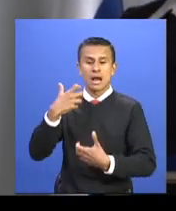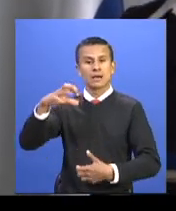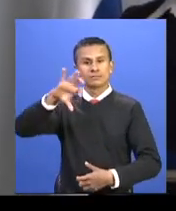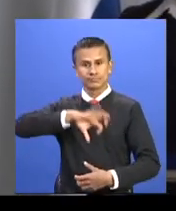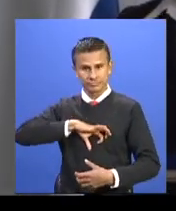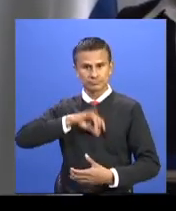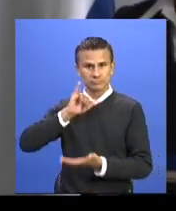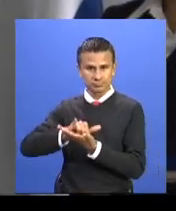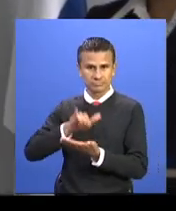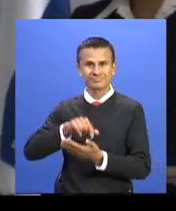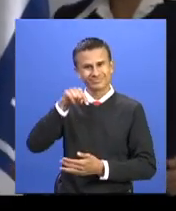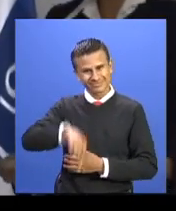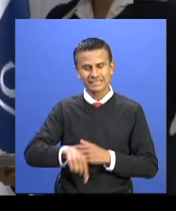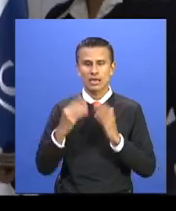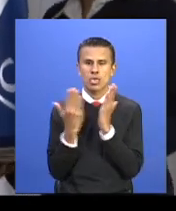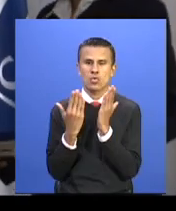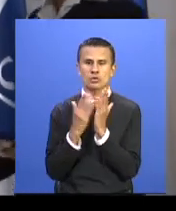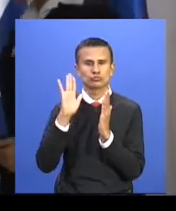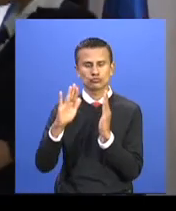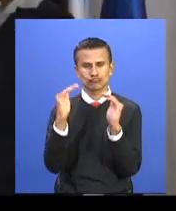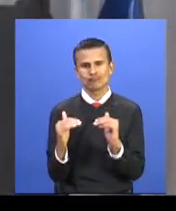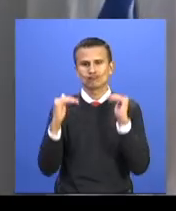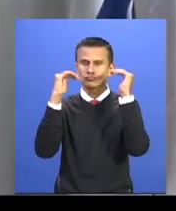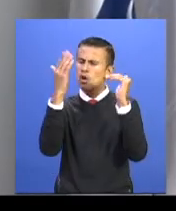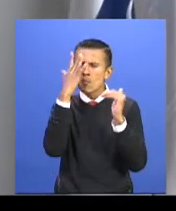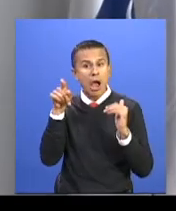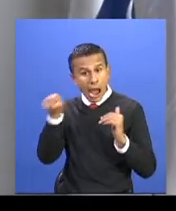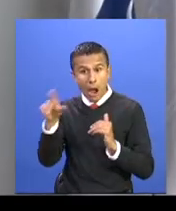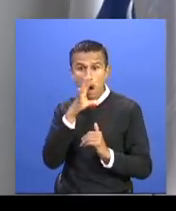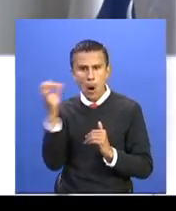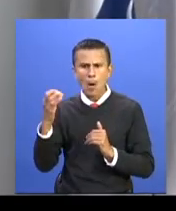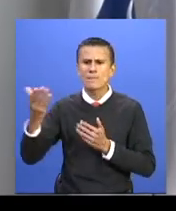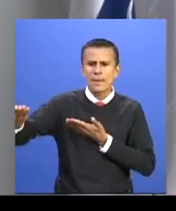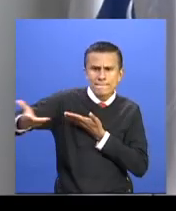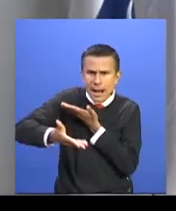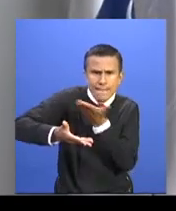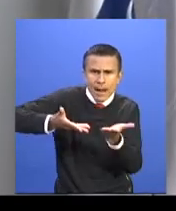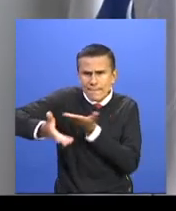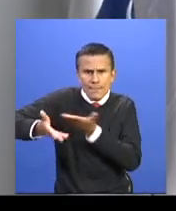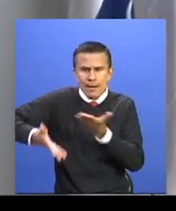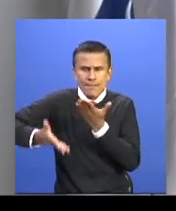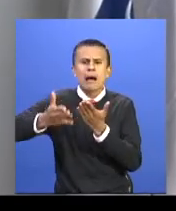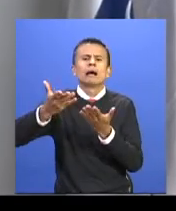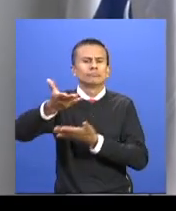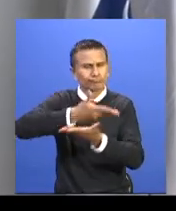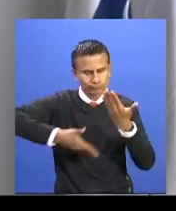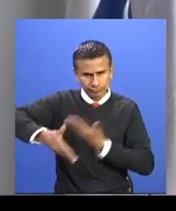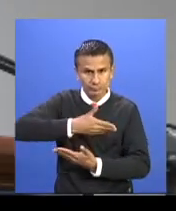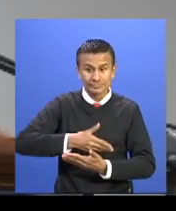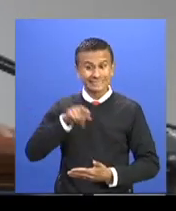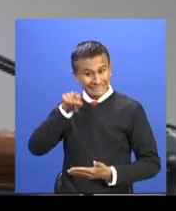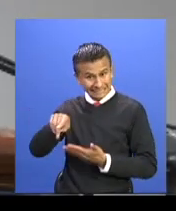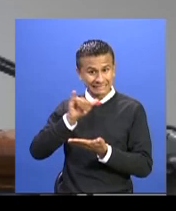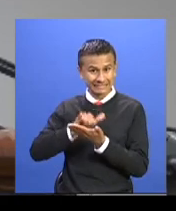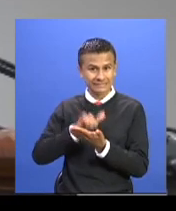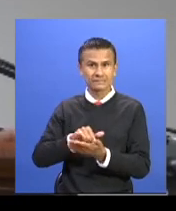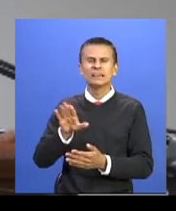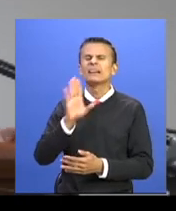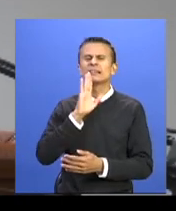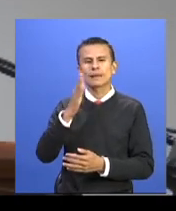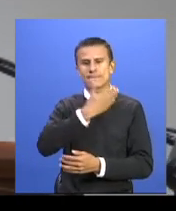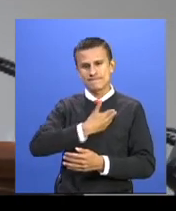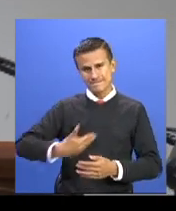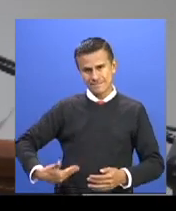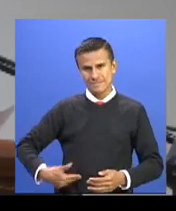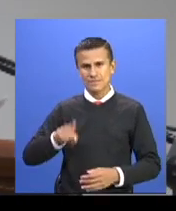Cali, la máxima distinción que otorga este centro de educación superior por sus aportes a la sociedad. Durante el